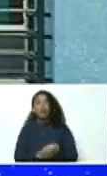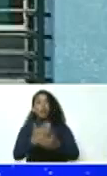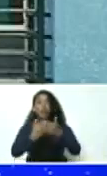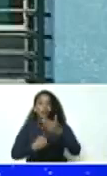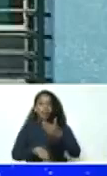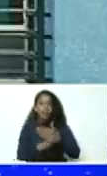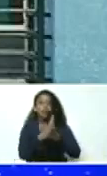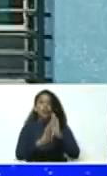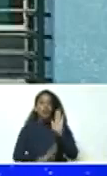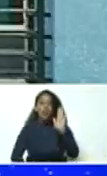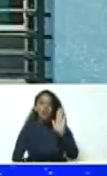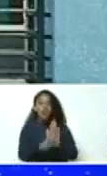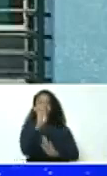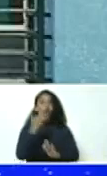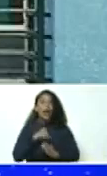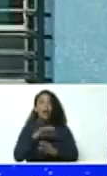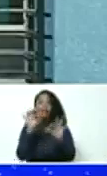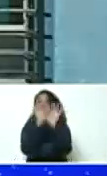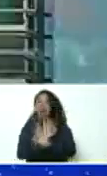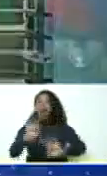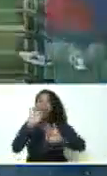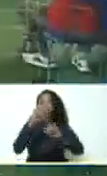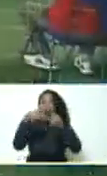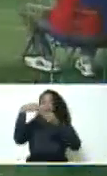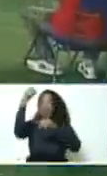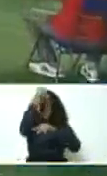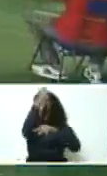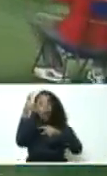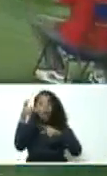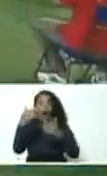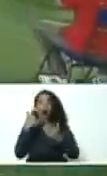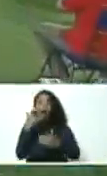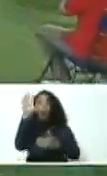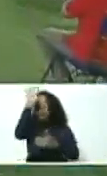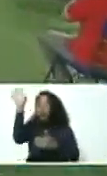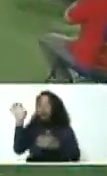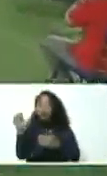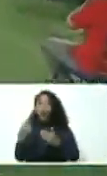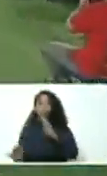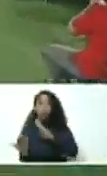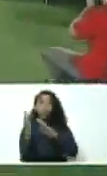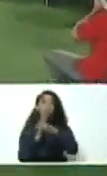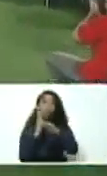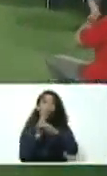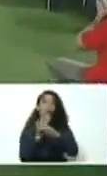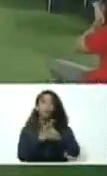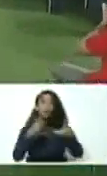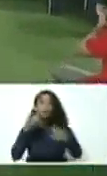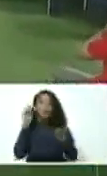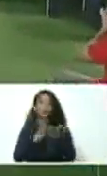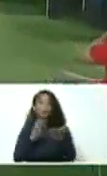pa'lante, y nadie nos detendrá en el crecimiento de la economía real.